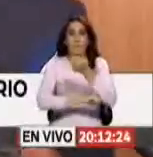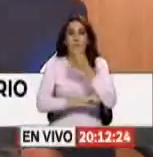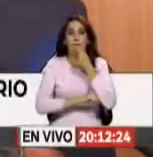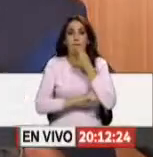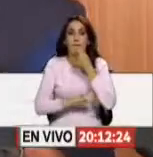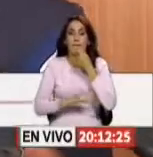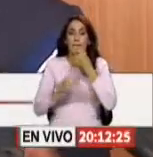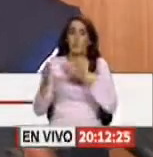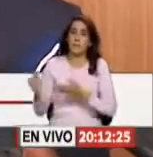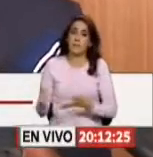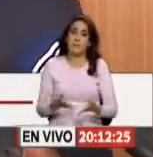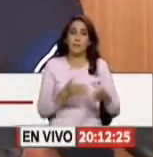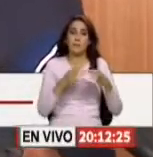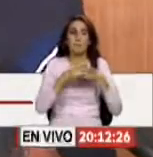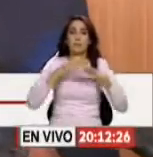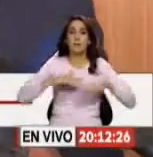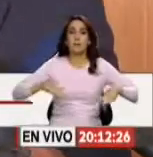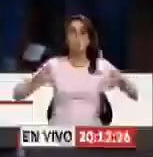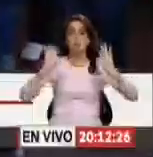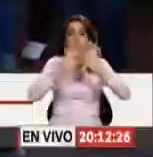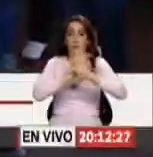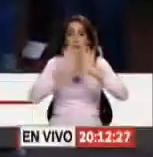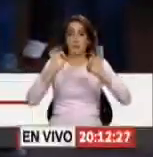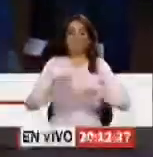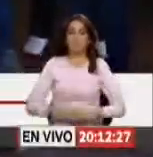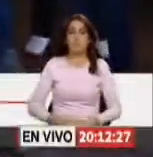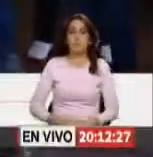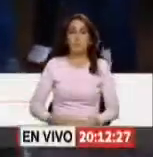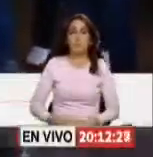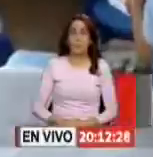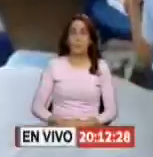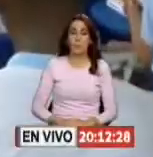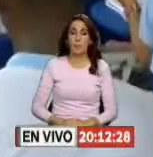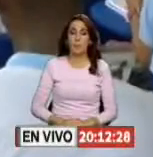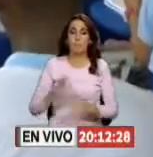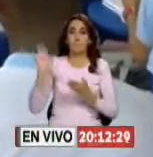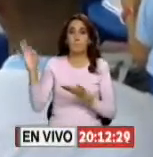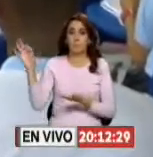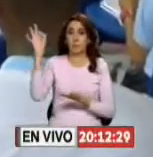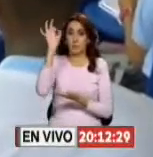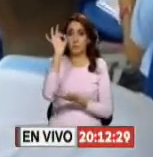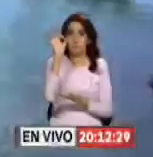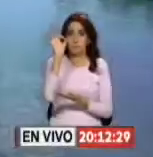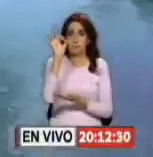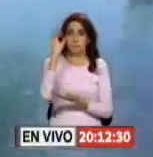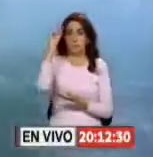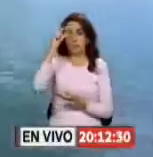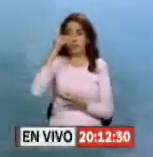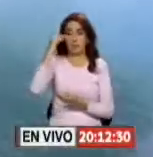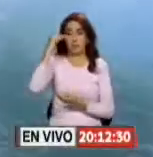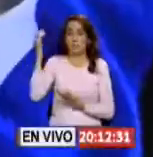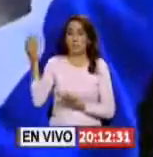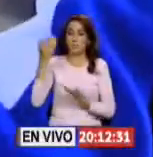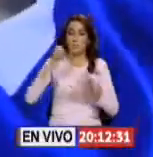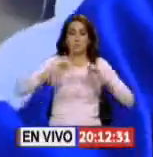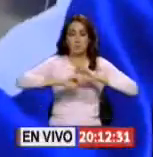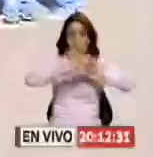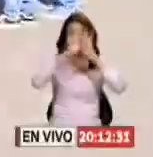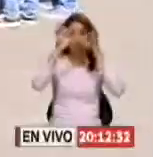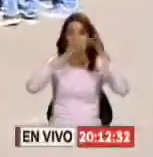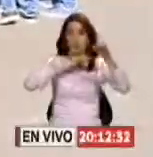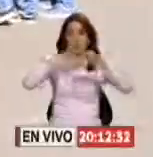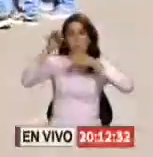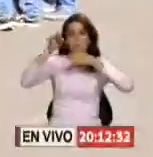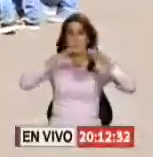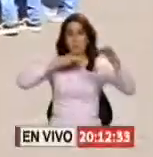poder incorporar a aquellas personas que no tienen empleo en este momento. Los representantes gremiales consideran que el régimen debe transparentar las exigencias del Fondo